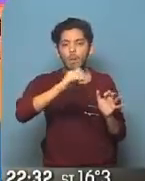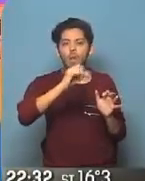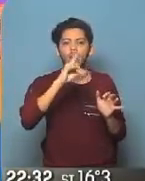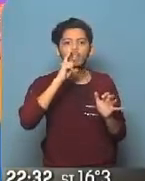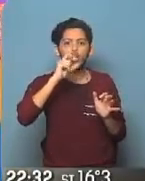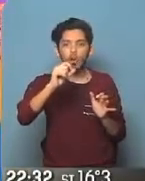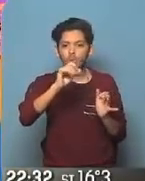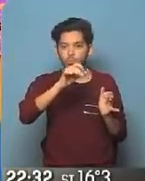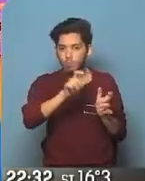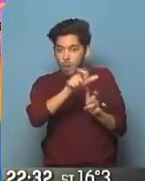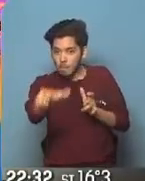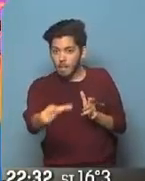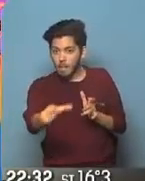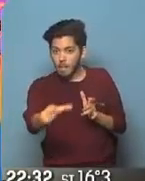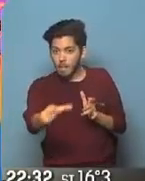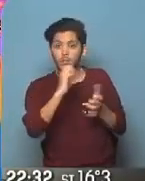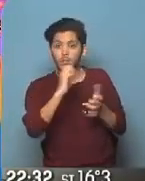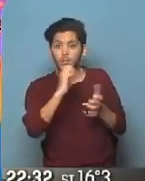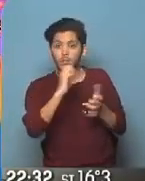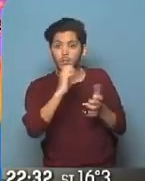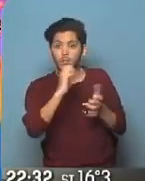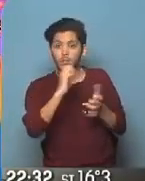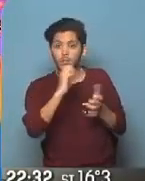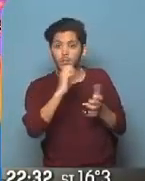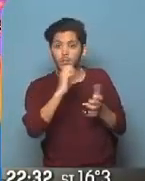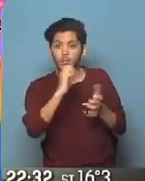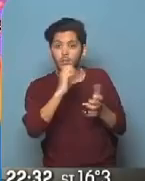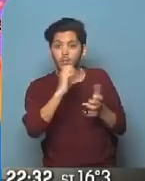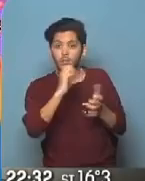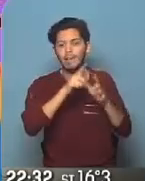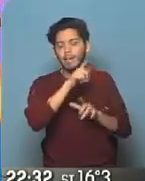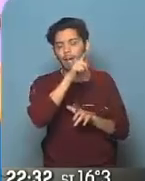una parte importante de Europa al alcance de estas armas.